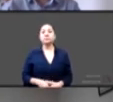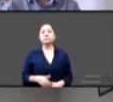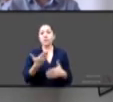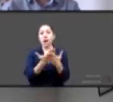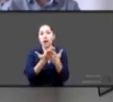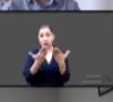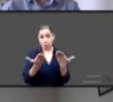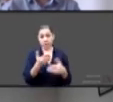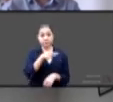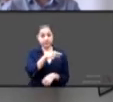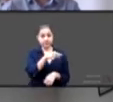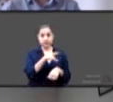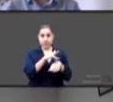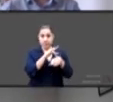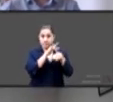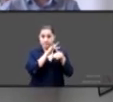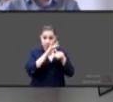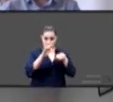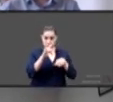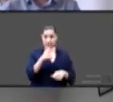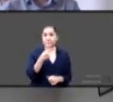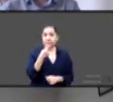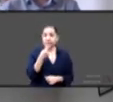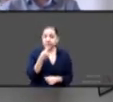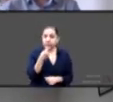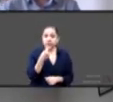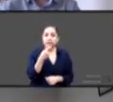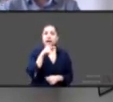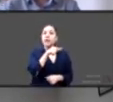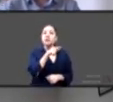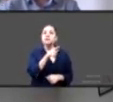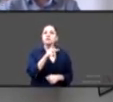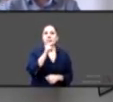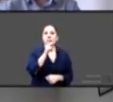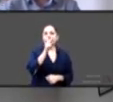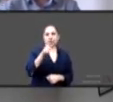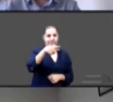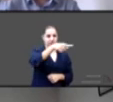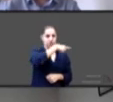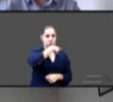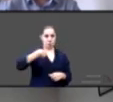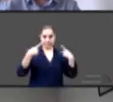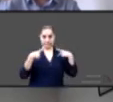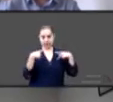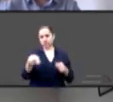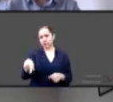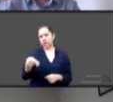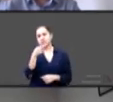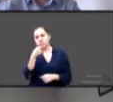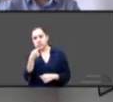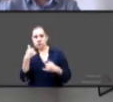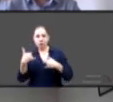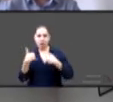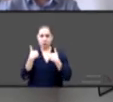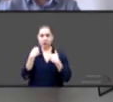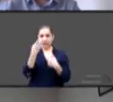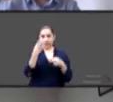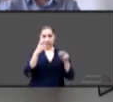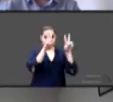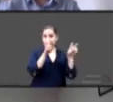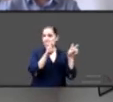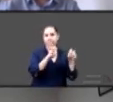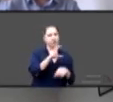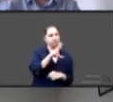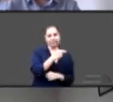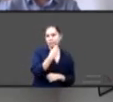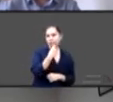pornografía infantil ya no puede ser utilizado por ninguno de nosotros que trabajamos en niñez y adolescencia. El concepto es material de abuso